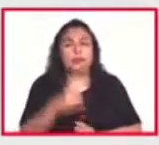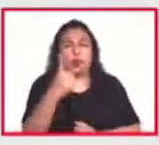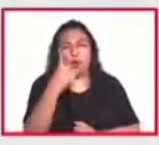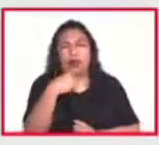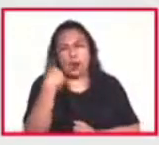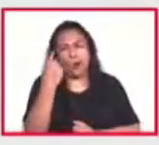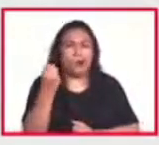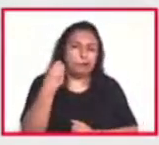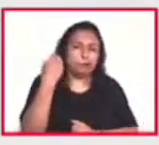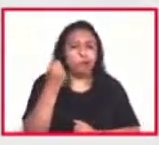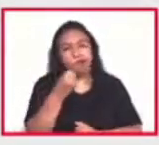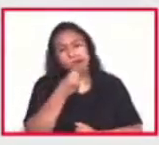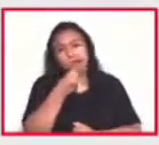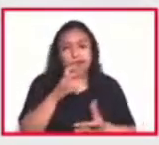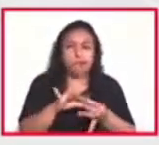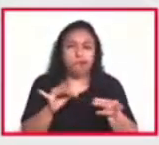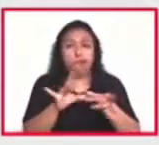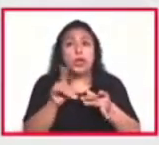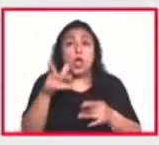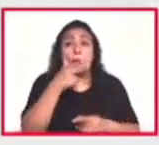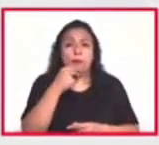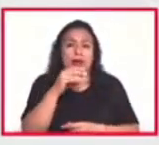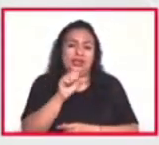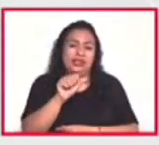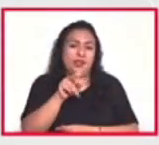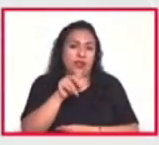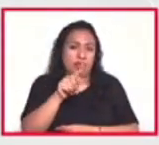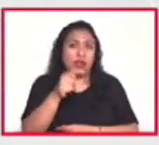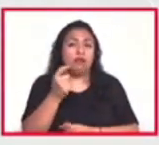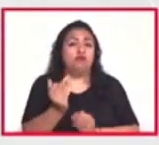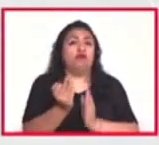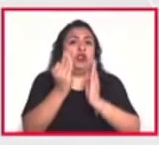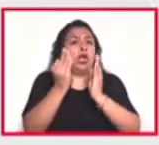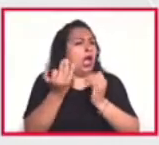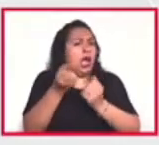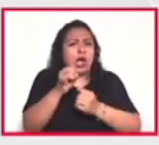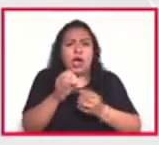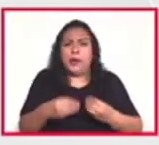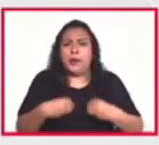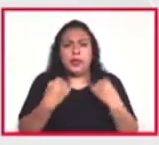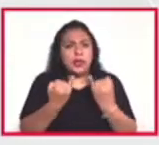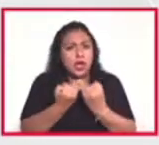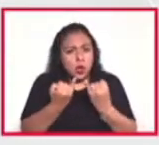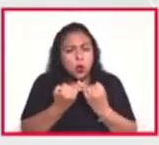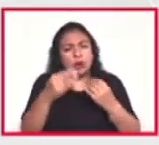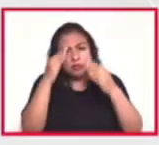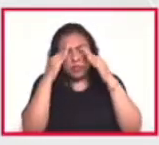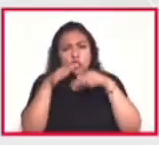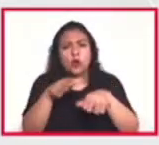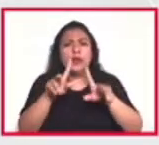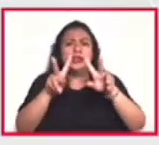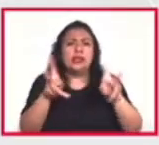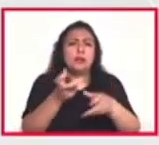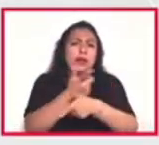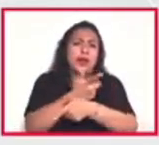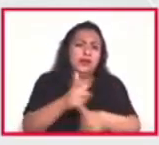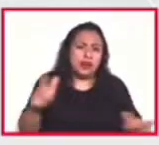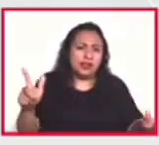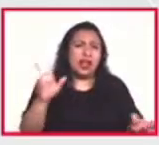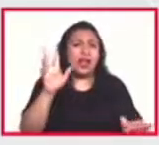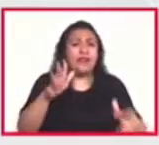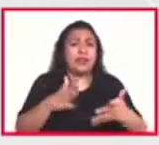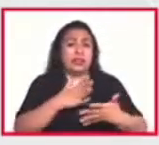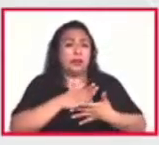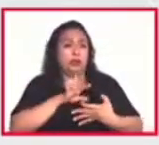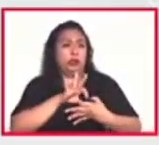duró la plática, Fernando Sabater afirmó que la confrontación forma parte de la vida. Reflexionó sobre la libertad y la dependencia que causa el amor y